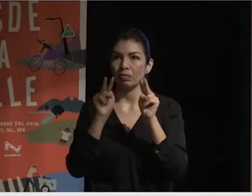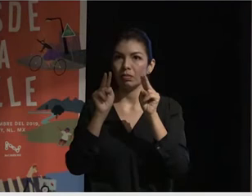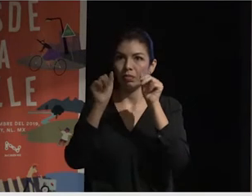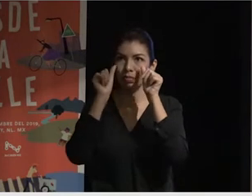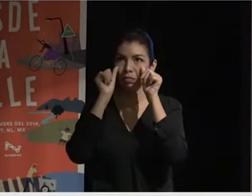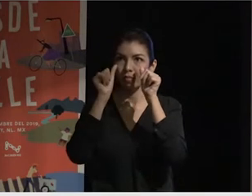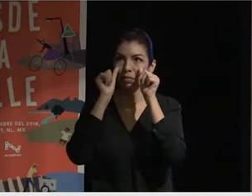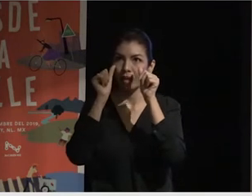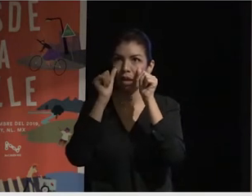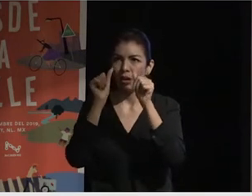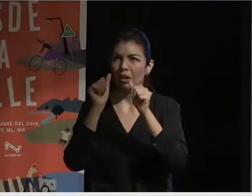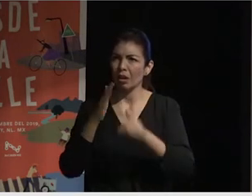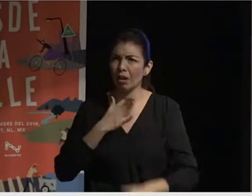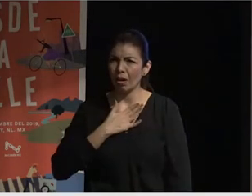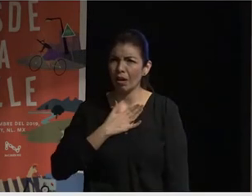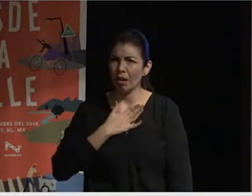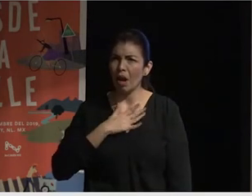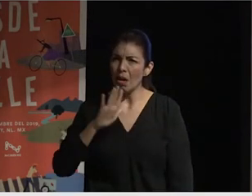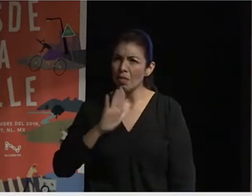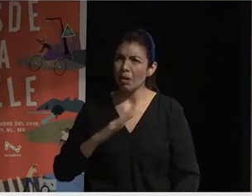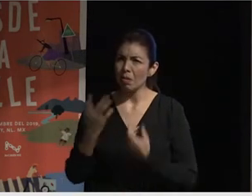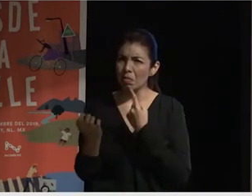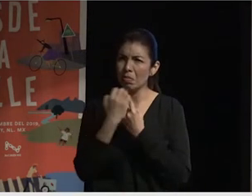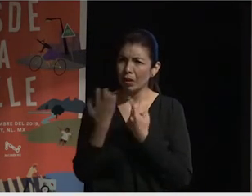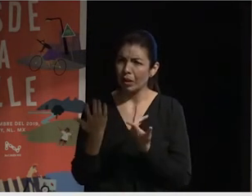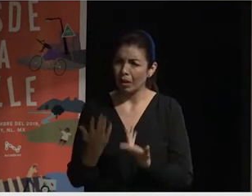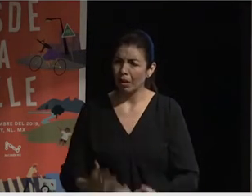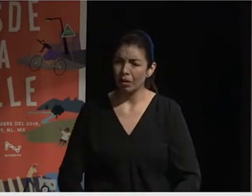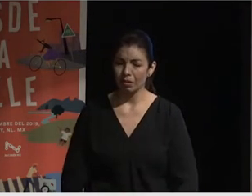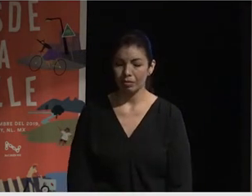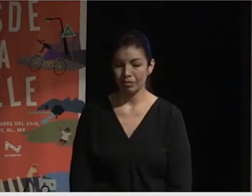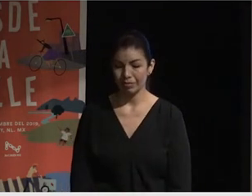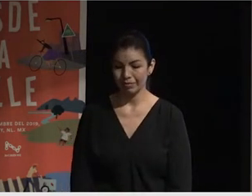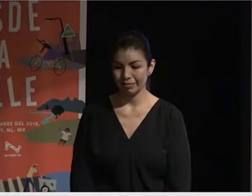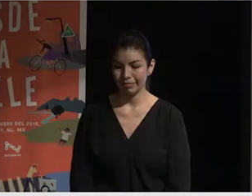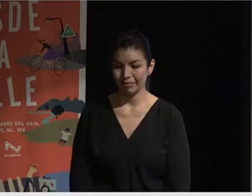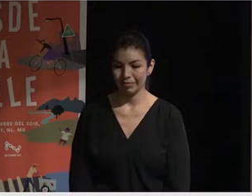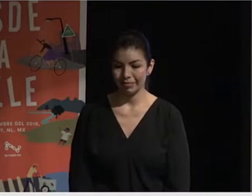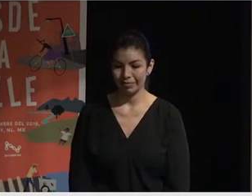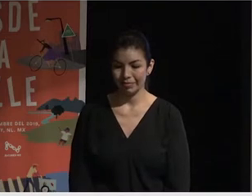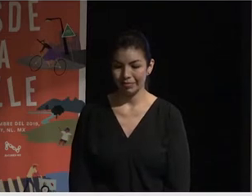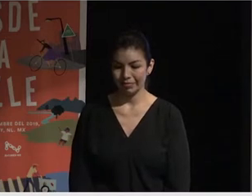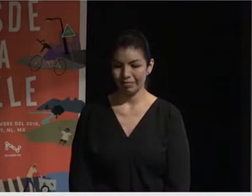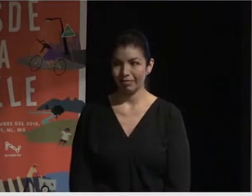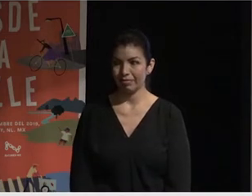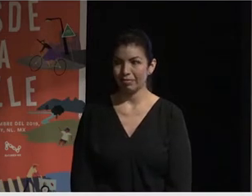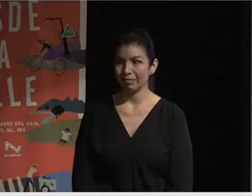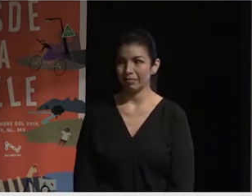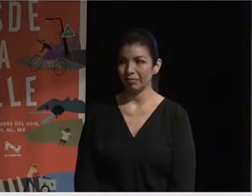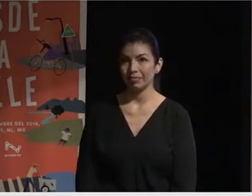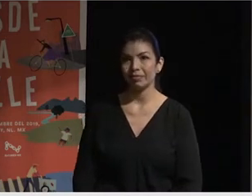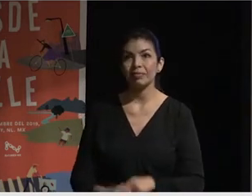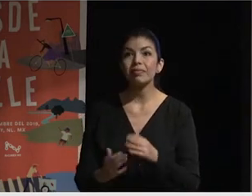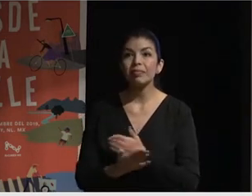siento usado. Dije, chas. Y ahora más bien lo que me quedó, esta pregunta me surgió hace un año